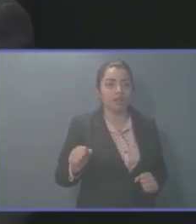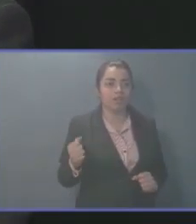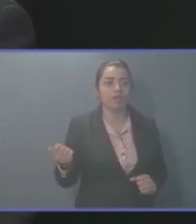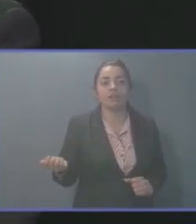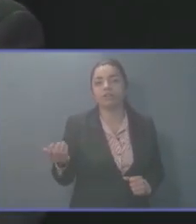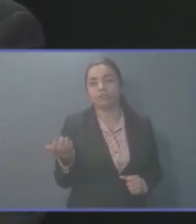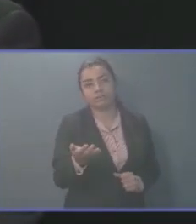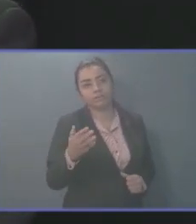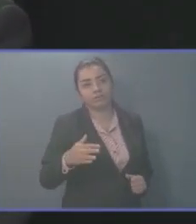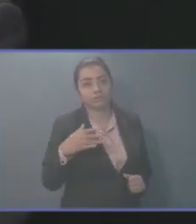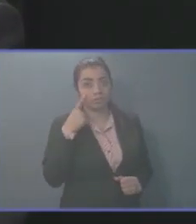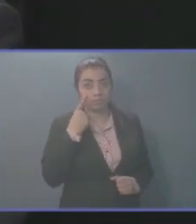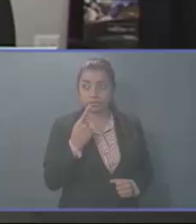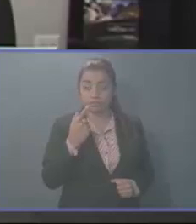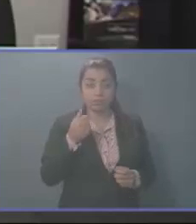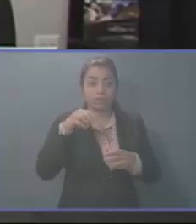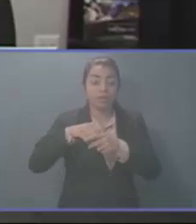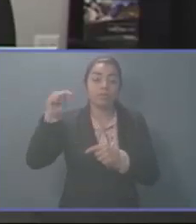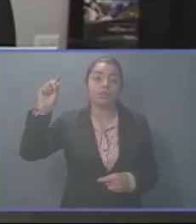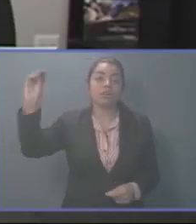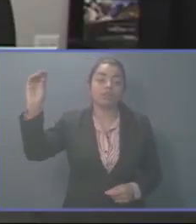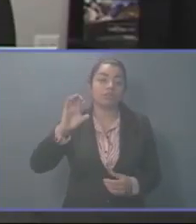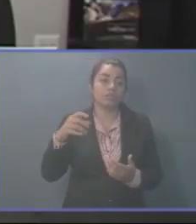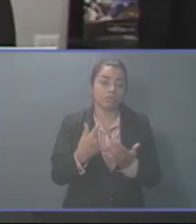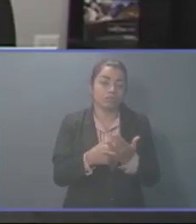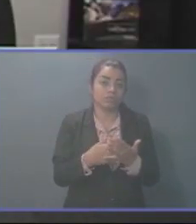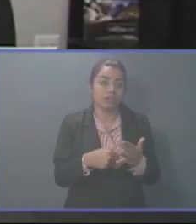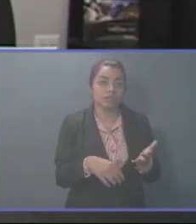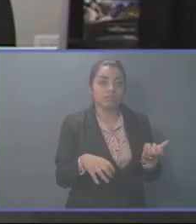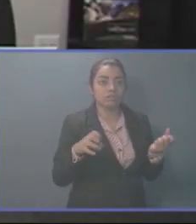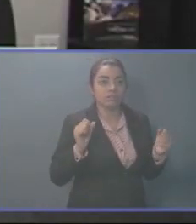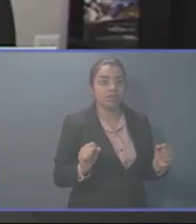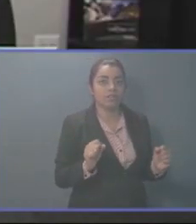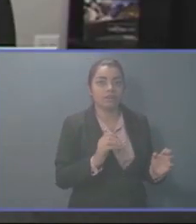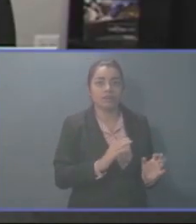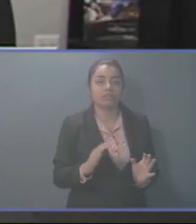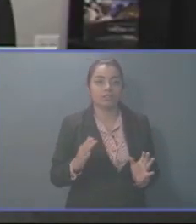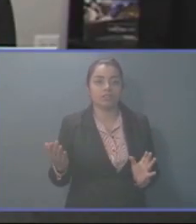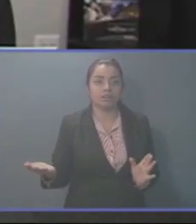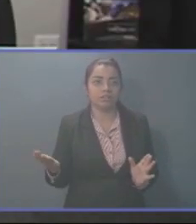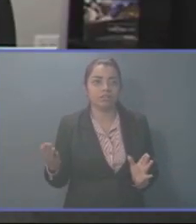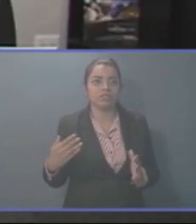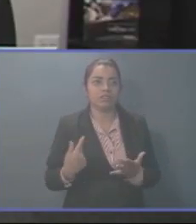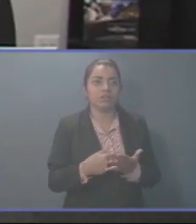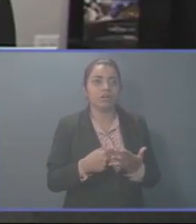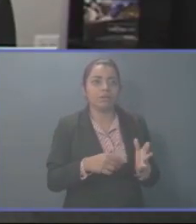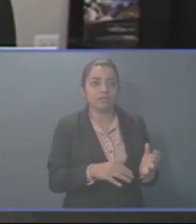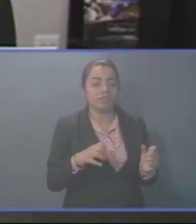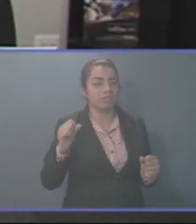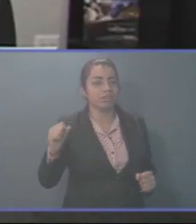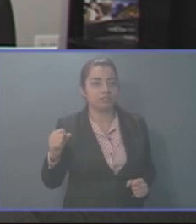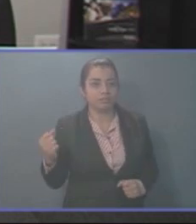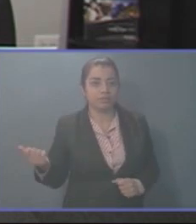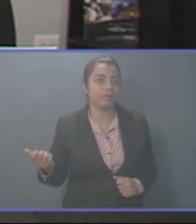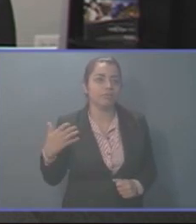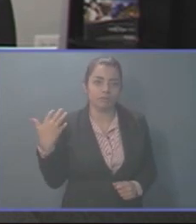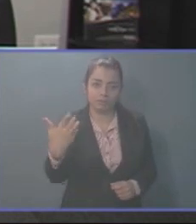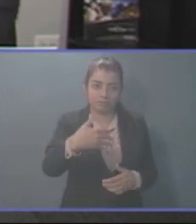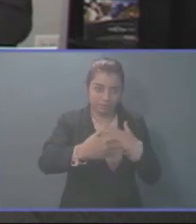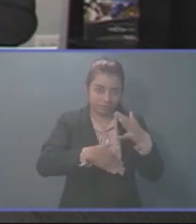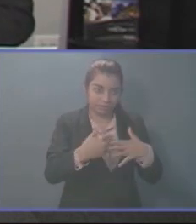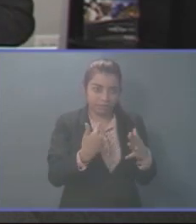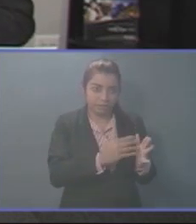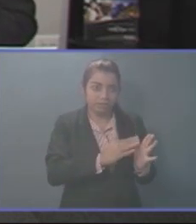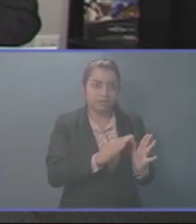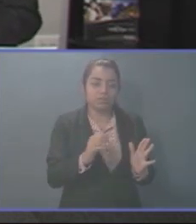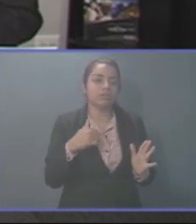del dictamen para ese préstamo. Pero también, ayer se analizó el tema